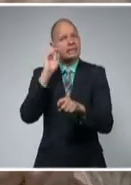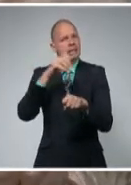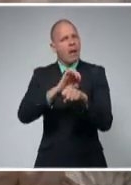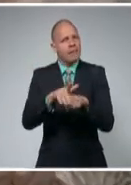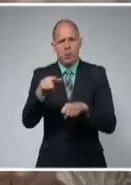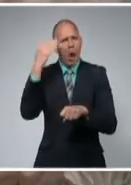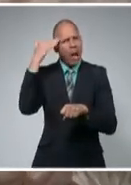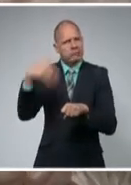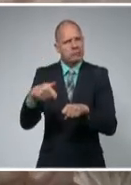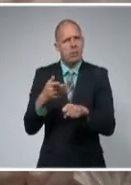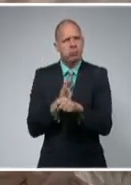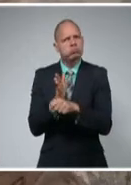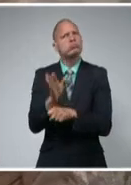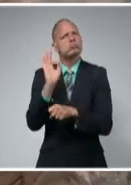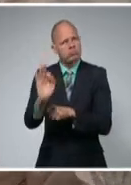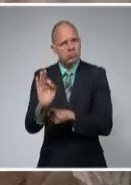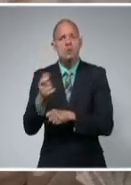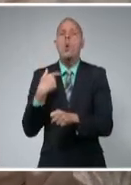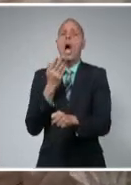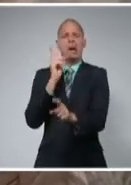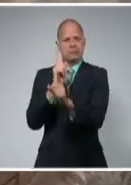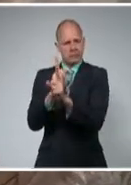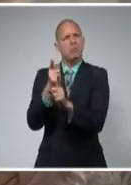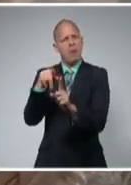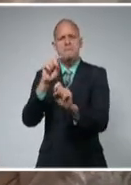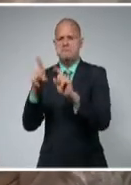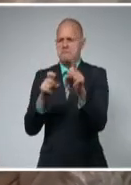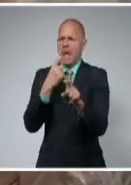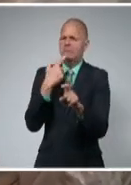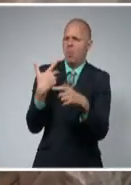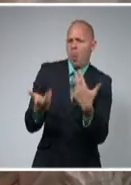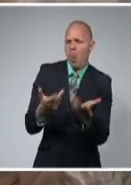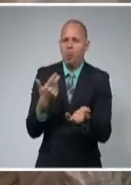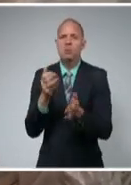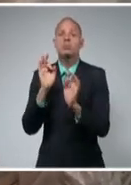allí pegados al surco. E hicimos también trabajo sobre